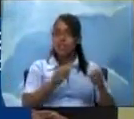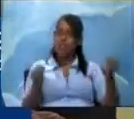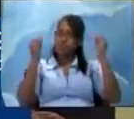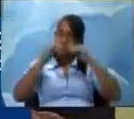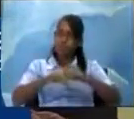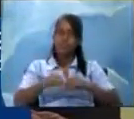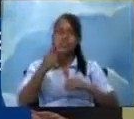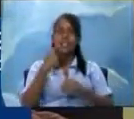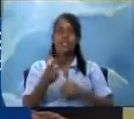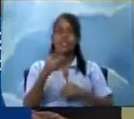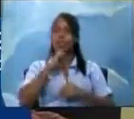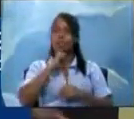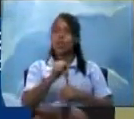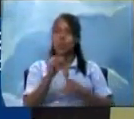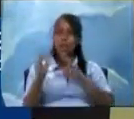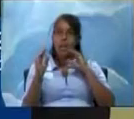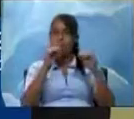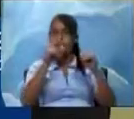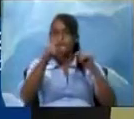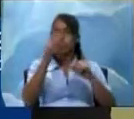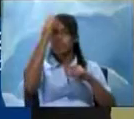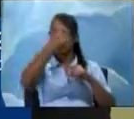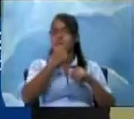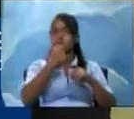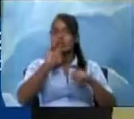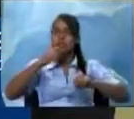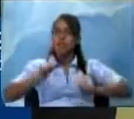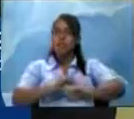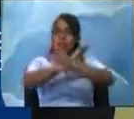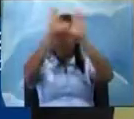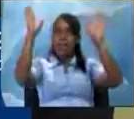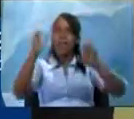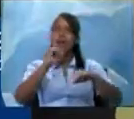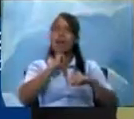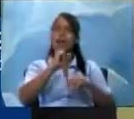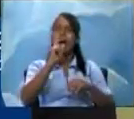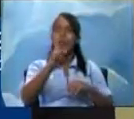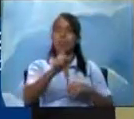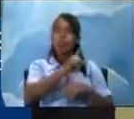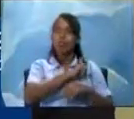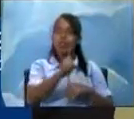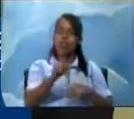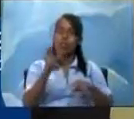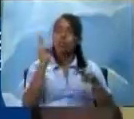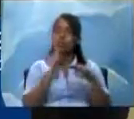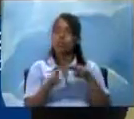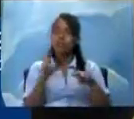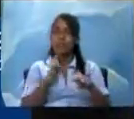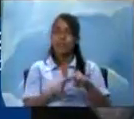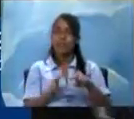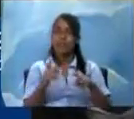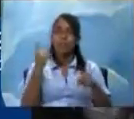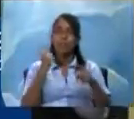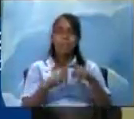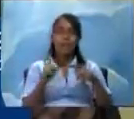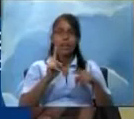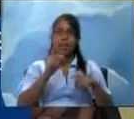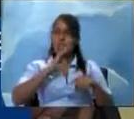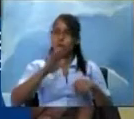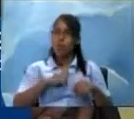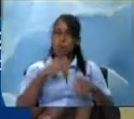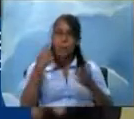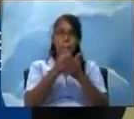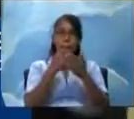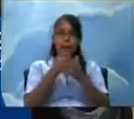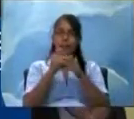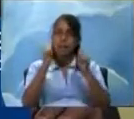está recalcando, acá lo que habla en esta preciosa mañana, es a uno de los pequeños, aquel que no nos puede